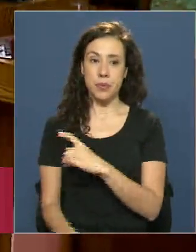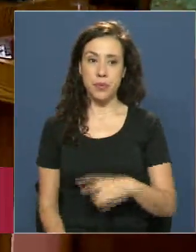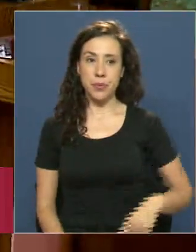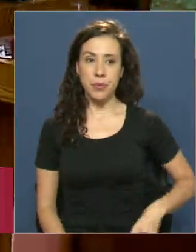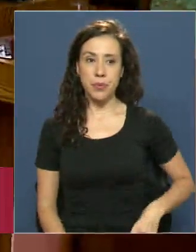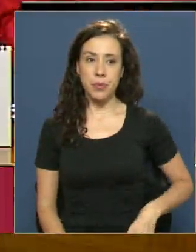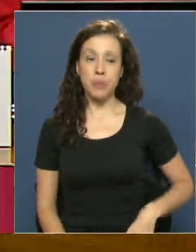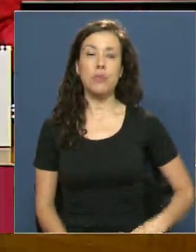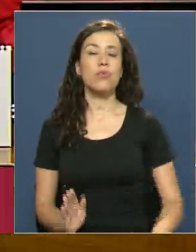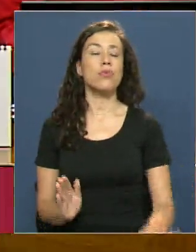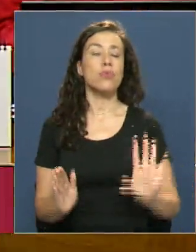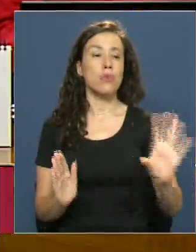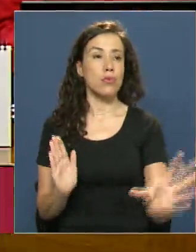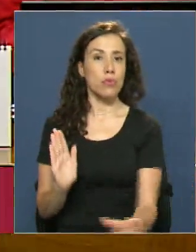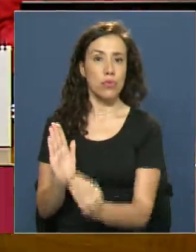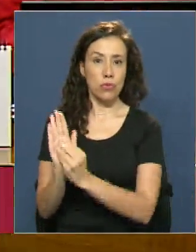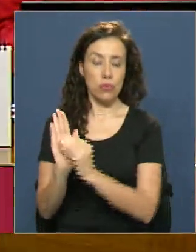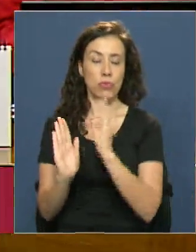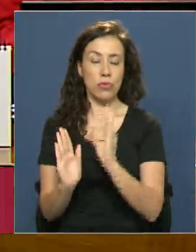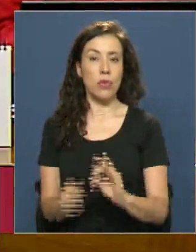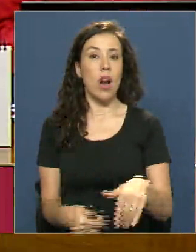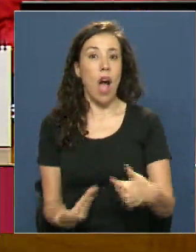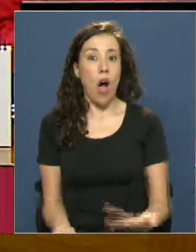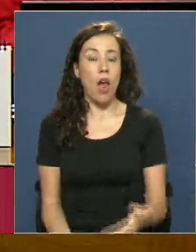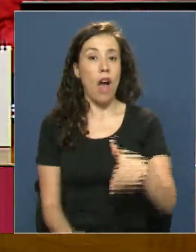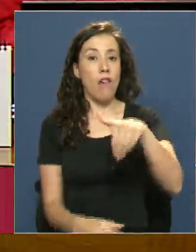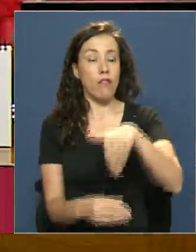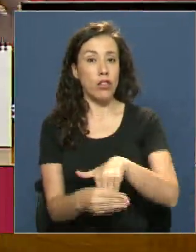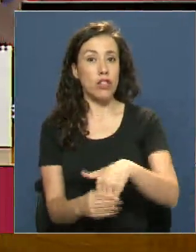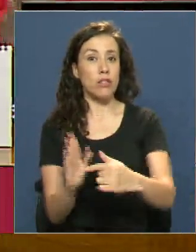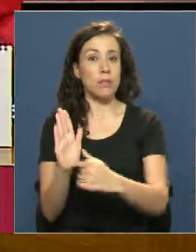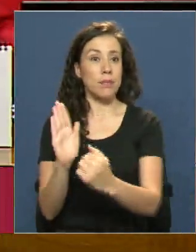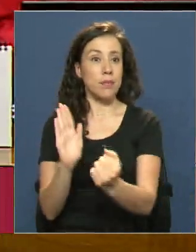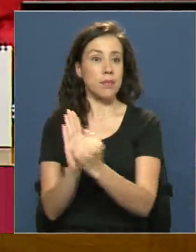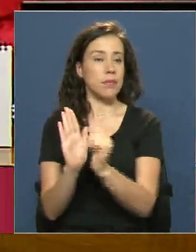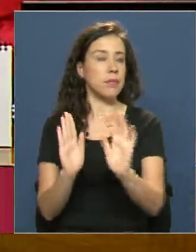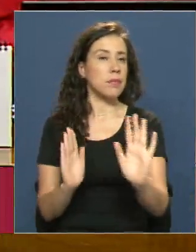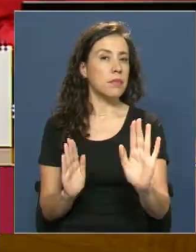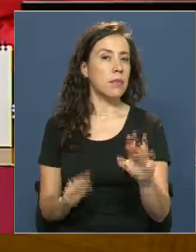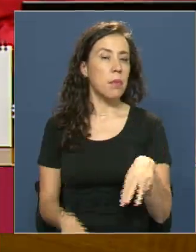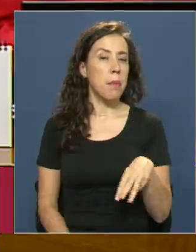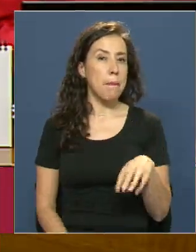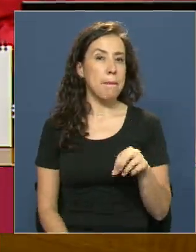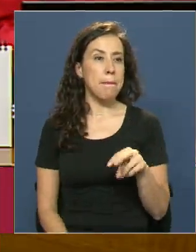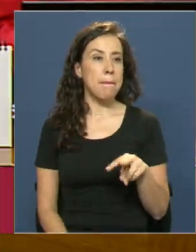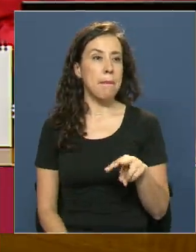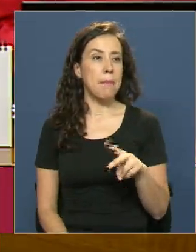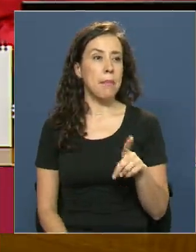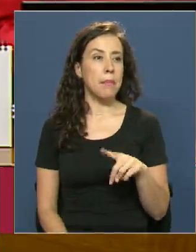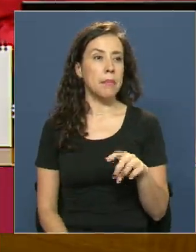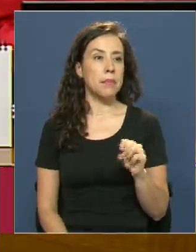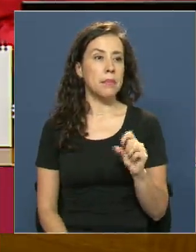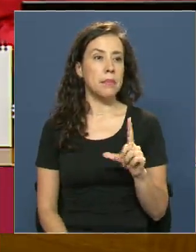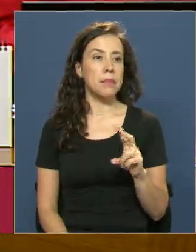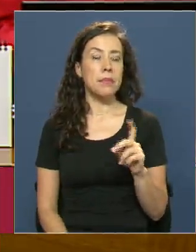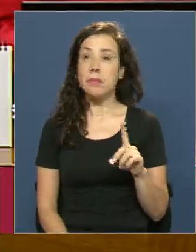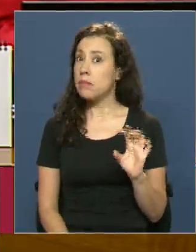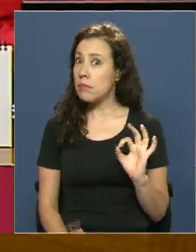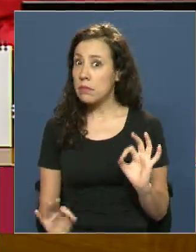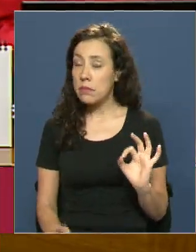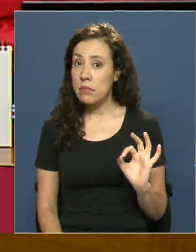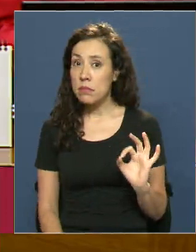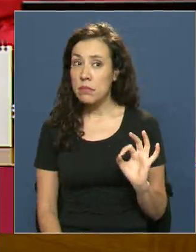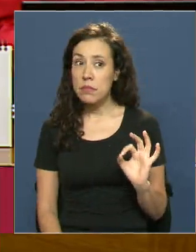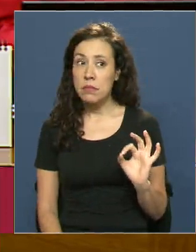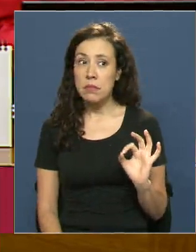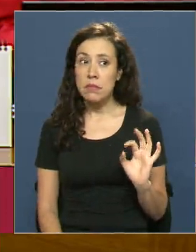Se registra. En votación particular, perdón, diputado Monsalve. No, es lo mismo, sí, es lo mismo. ¿Está bien? ¿Va a ser